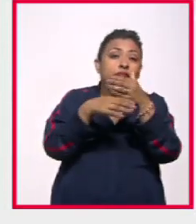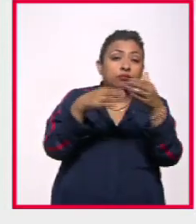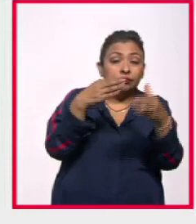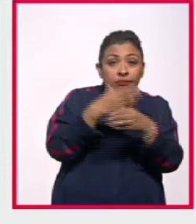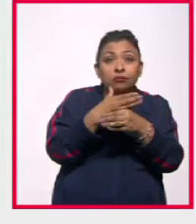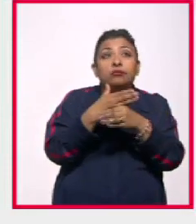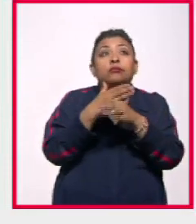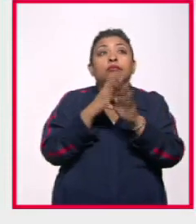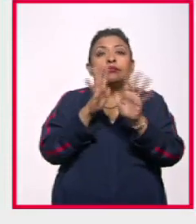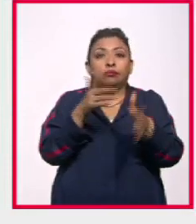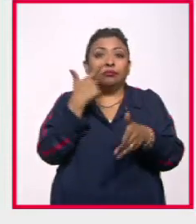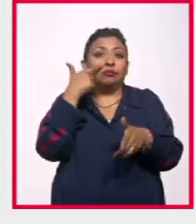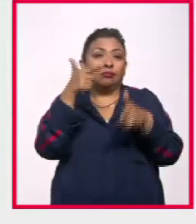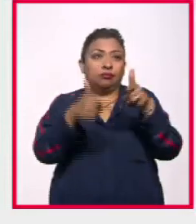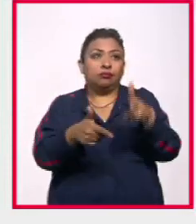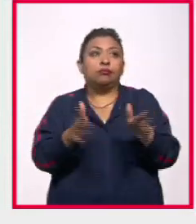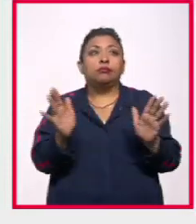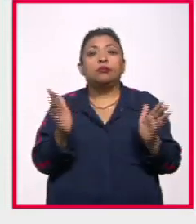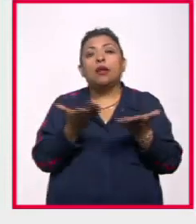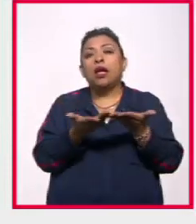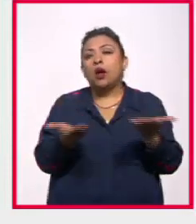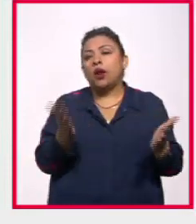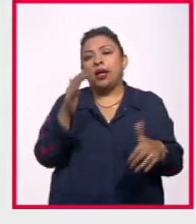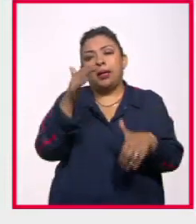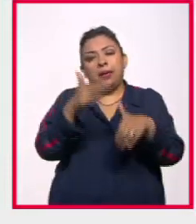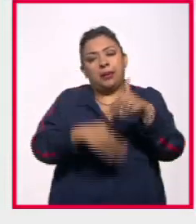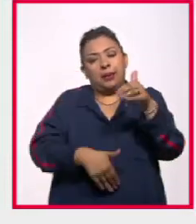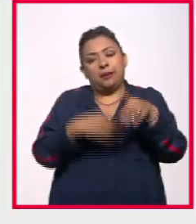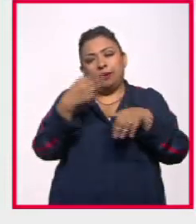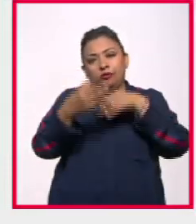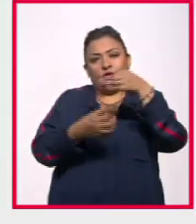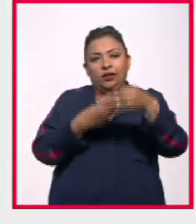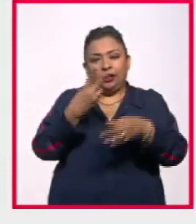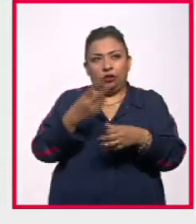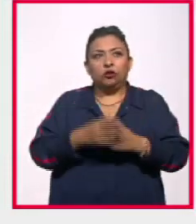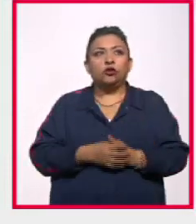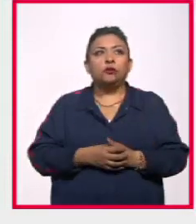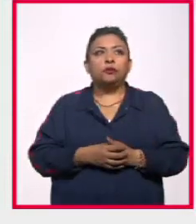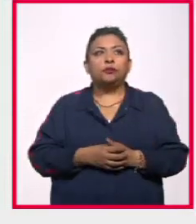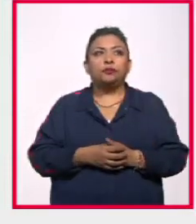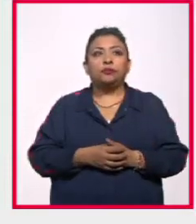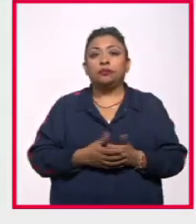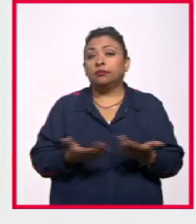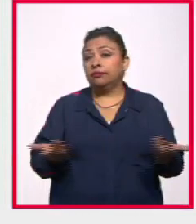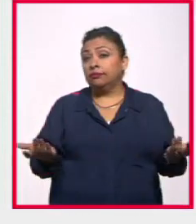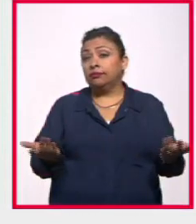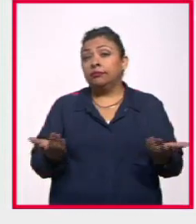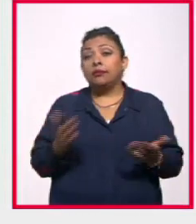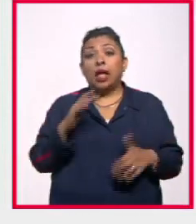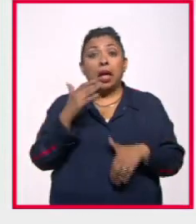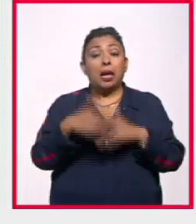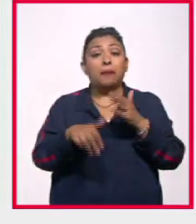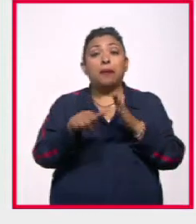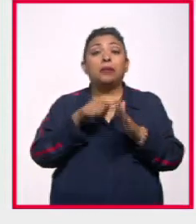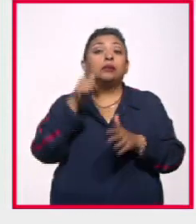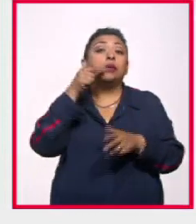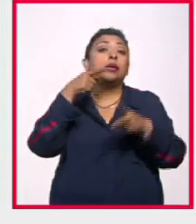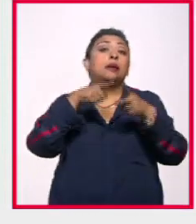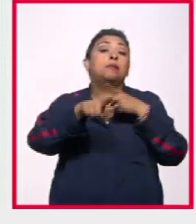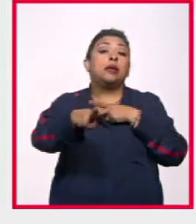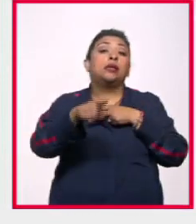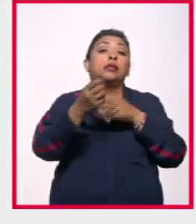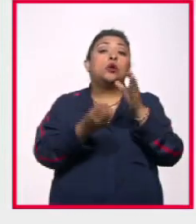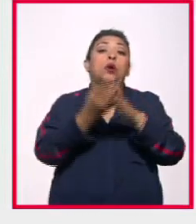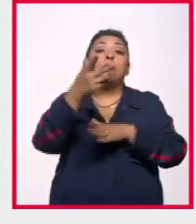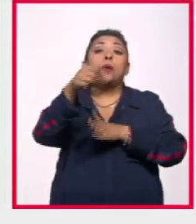que ya se encontraban. Bien, pues de esta manera llegamos al final de Noticias 22. Estamos acabando el mes, mañana iniciamos otro,